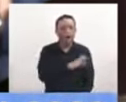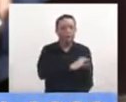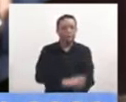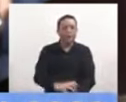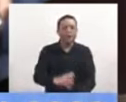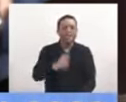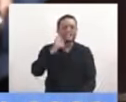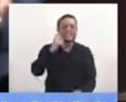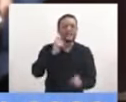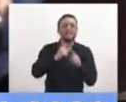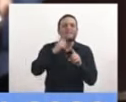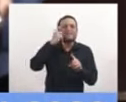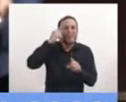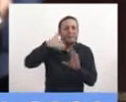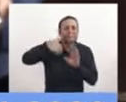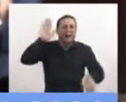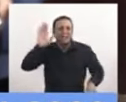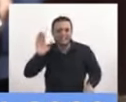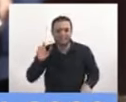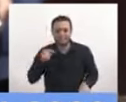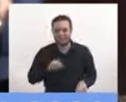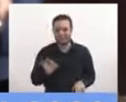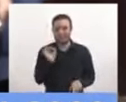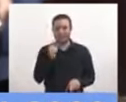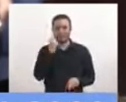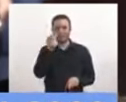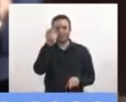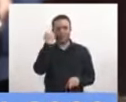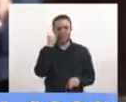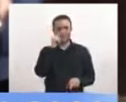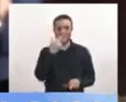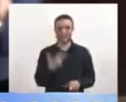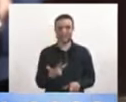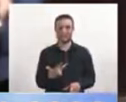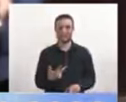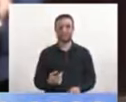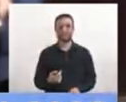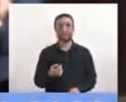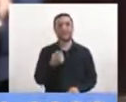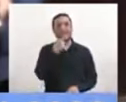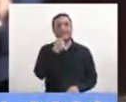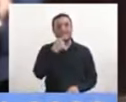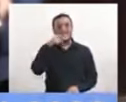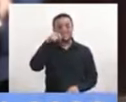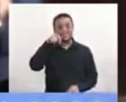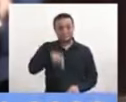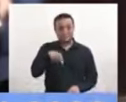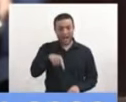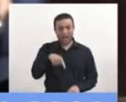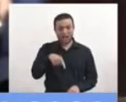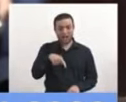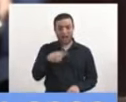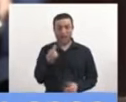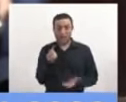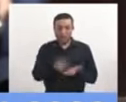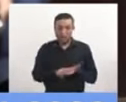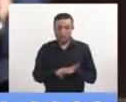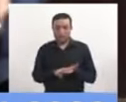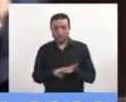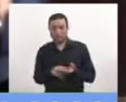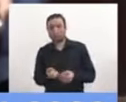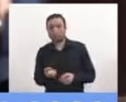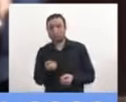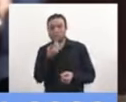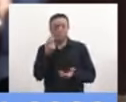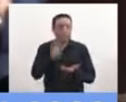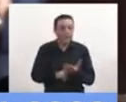el sector privado no va a poder crear puestos de trabajo en blanco con la escala que se necesita para sacar a otros argentinos